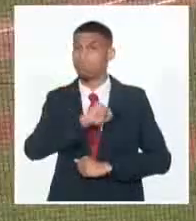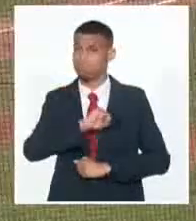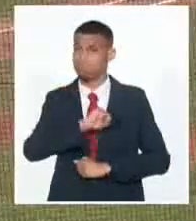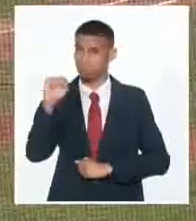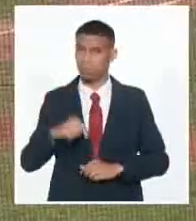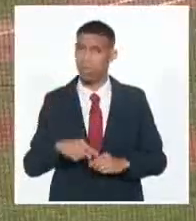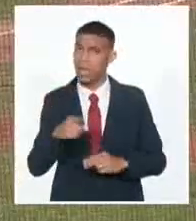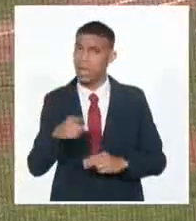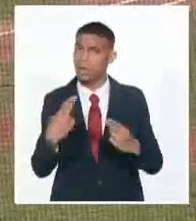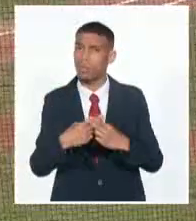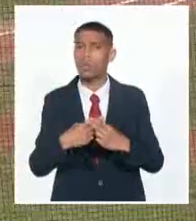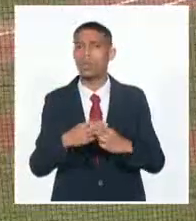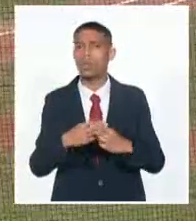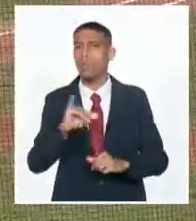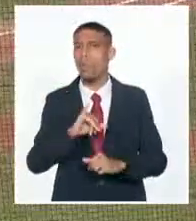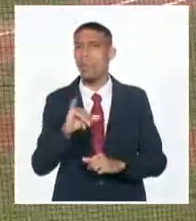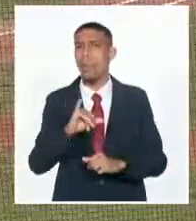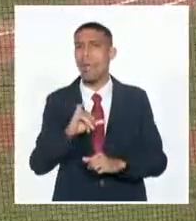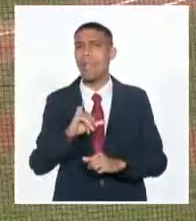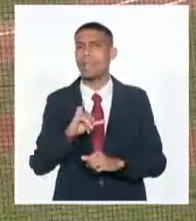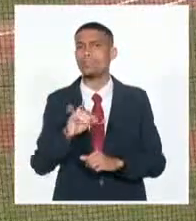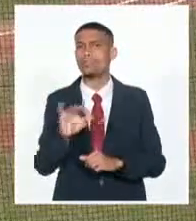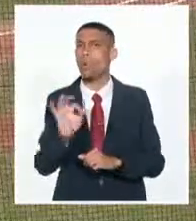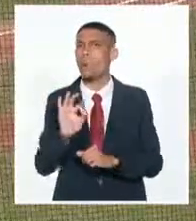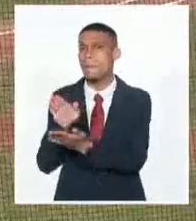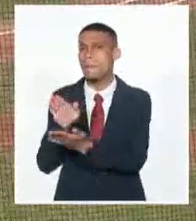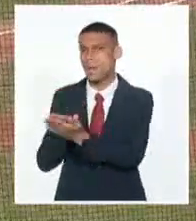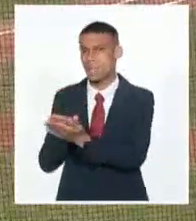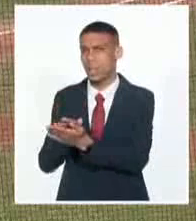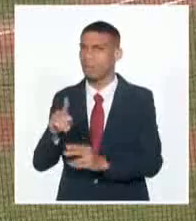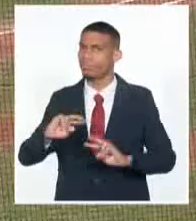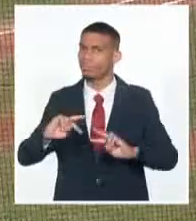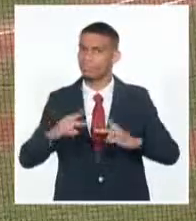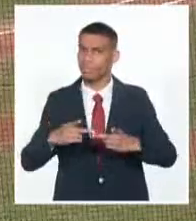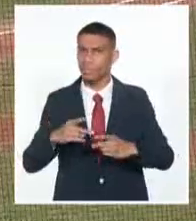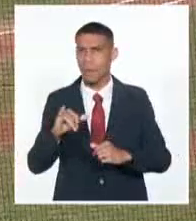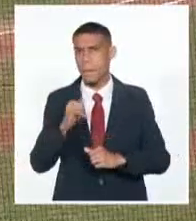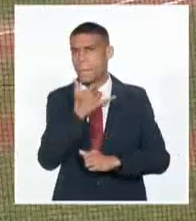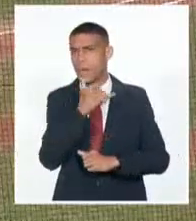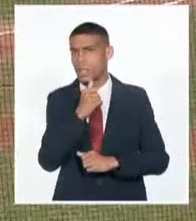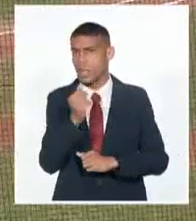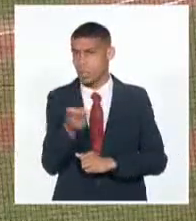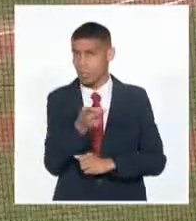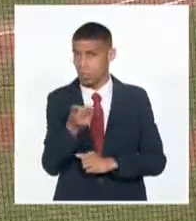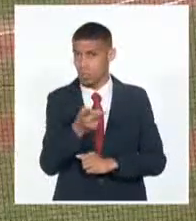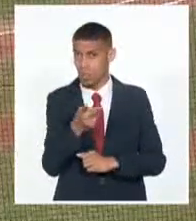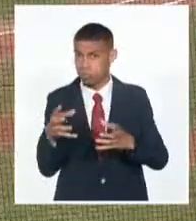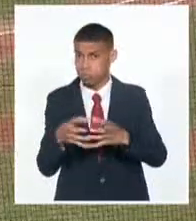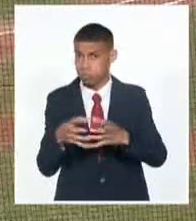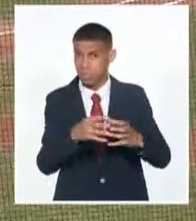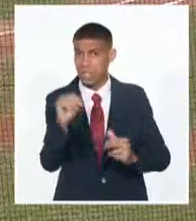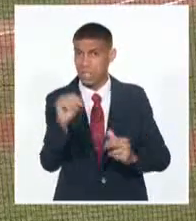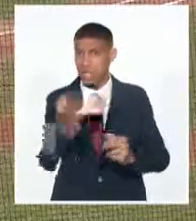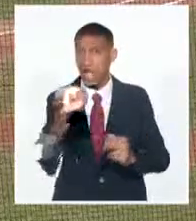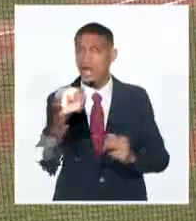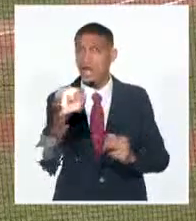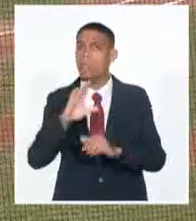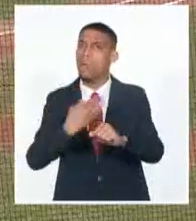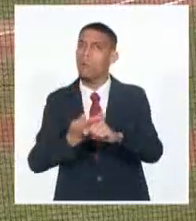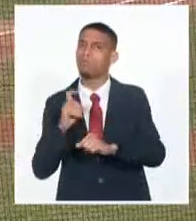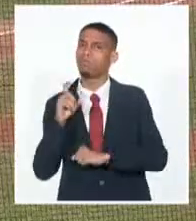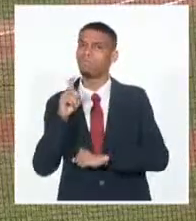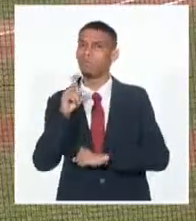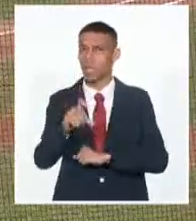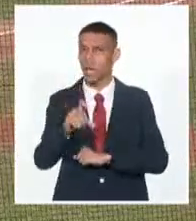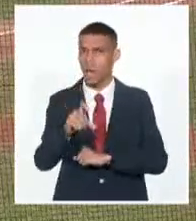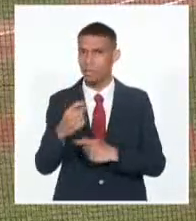de recuperación que toma matices de semifinal, porque el que gane va a discutir la final con México en la medalla